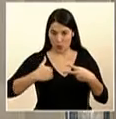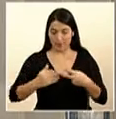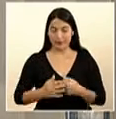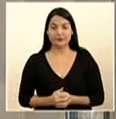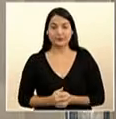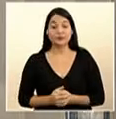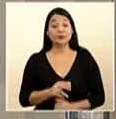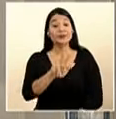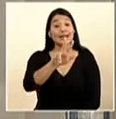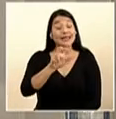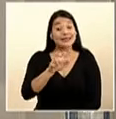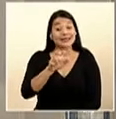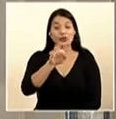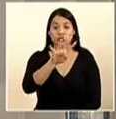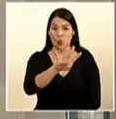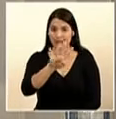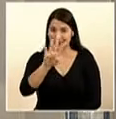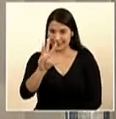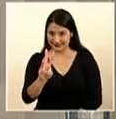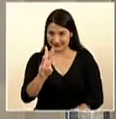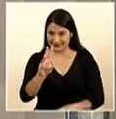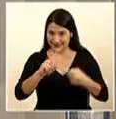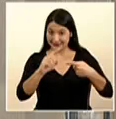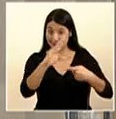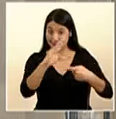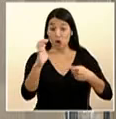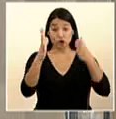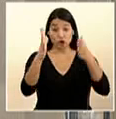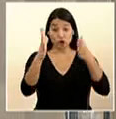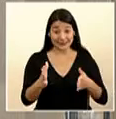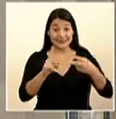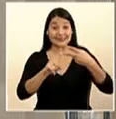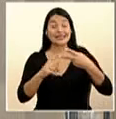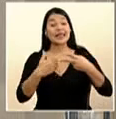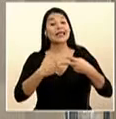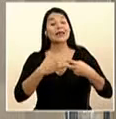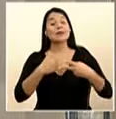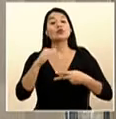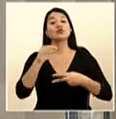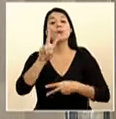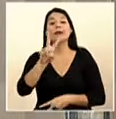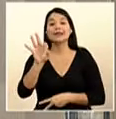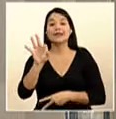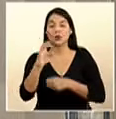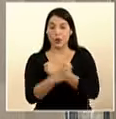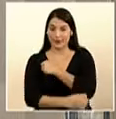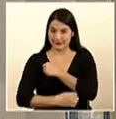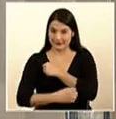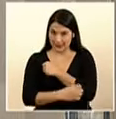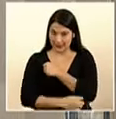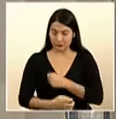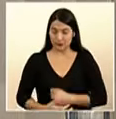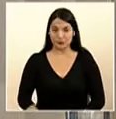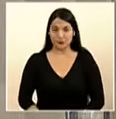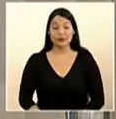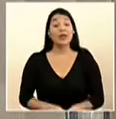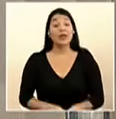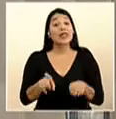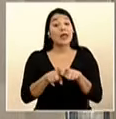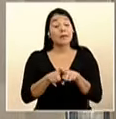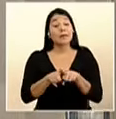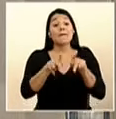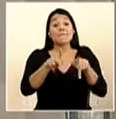cuales 346 son costarricenses y tenemos 29 extranjeros tenemos casos